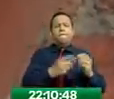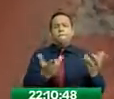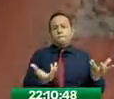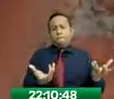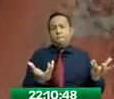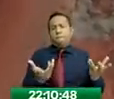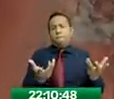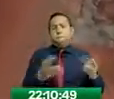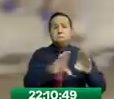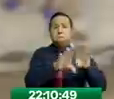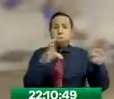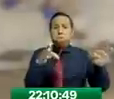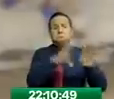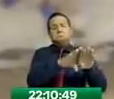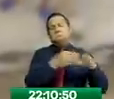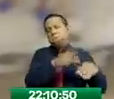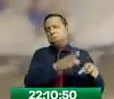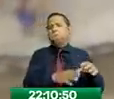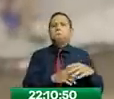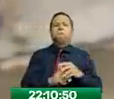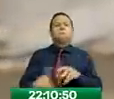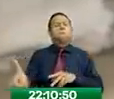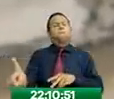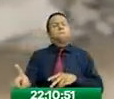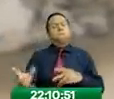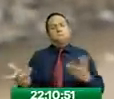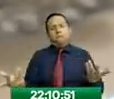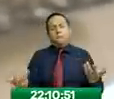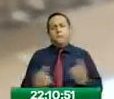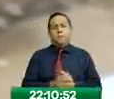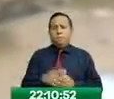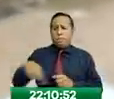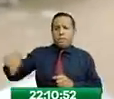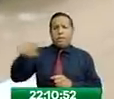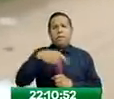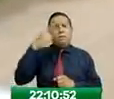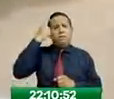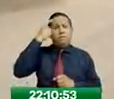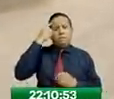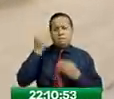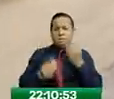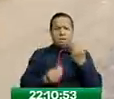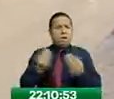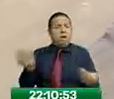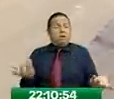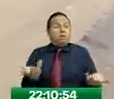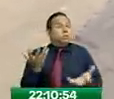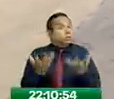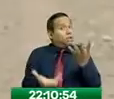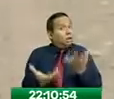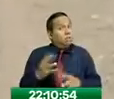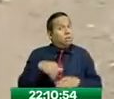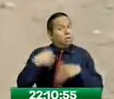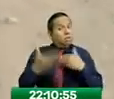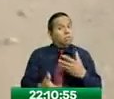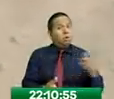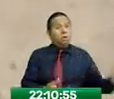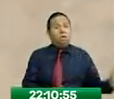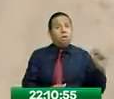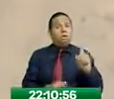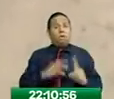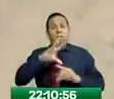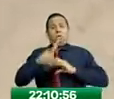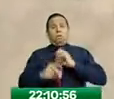por la puerta principal. ¿Qué pueden hacer, dicen, con el temor de que en uno de estos días, no satisfechos con robar, cometan